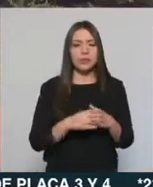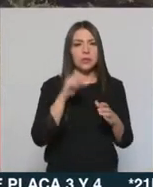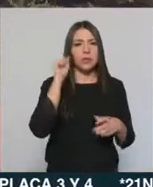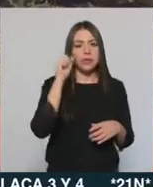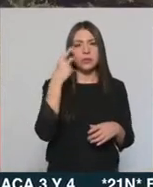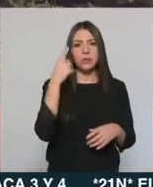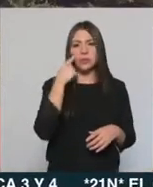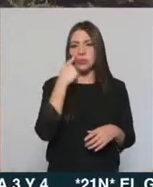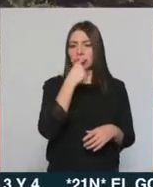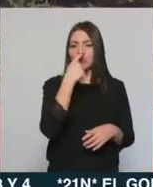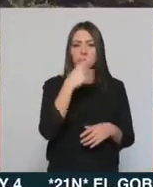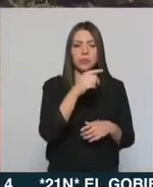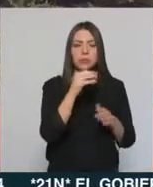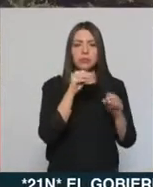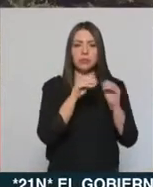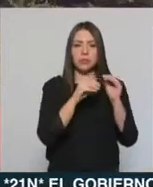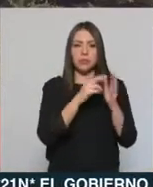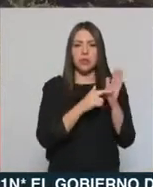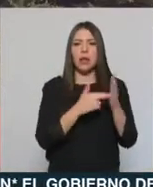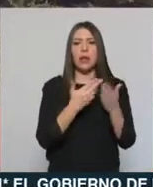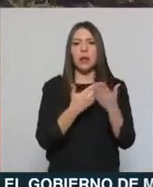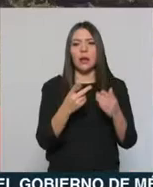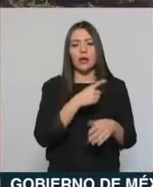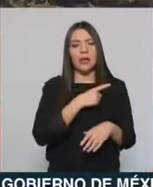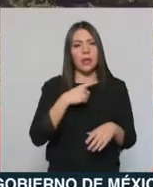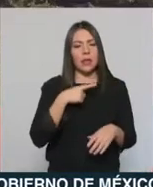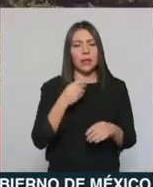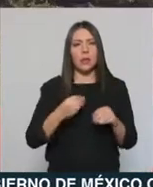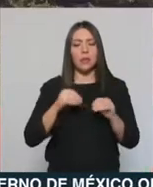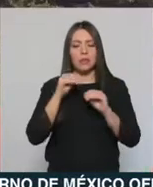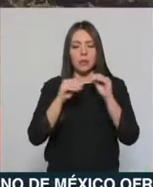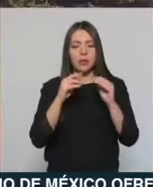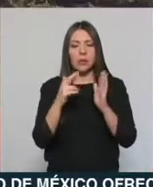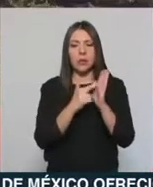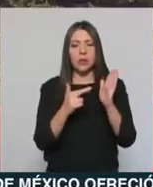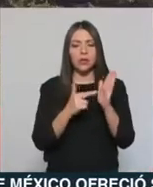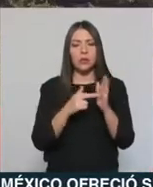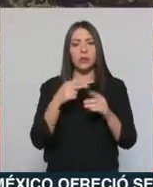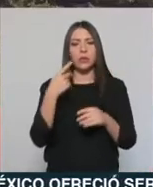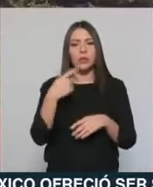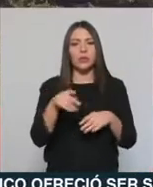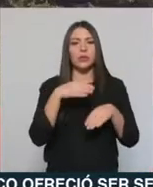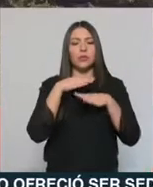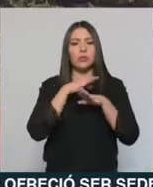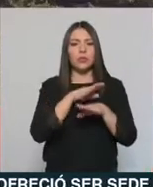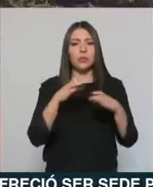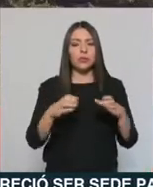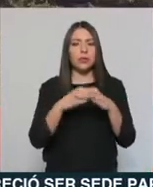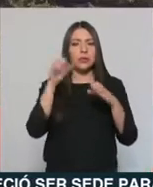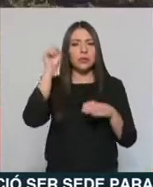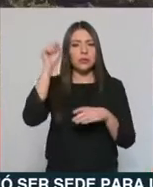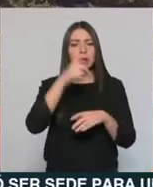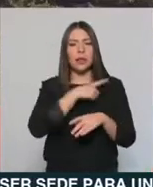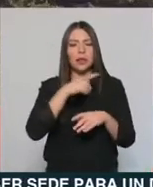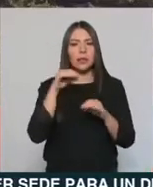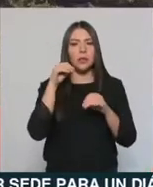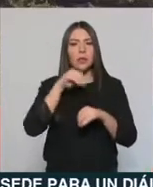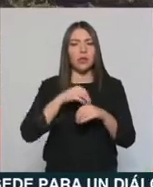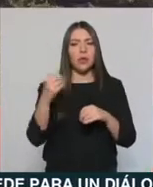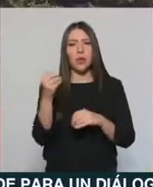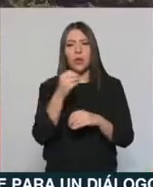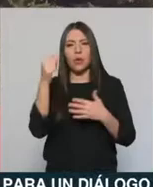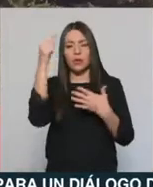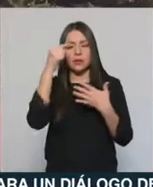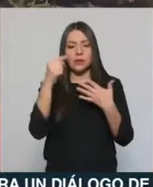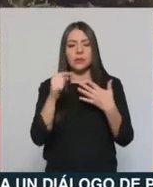pero pienso que ahí la ley tendría que complementarse para decir por lo menos tu estatuto deberá de contener en el tema de la elección de las representaciones sindicales y establecer los puntos que den